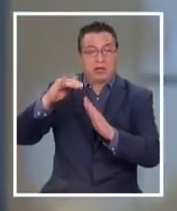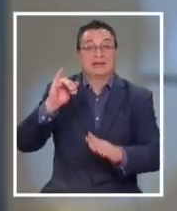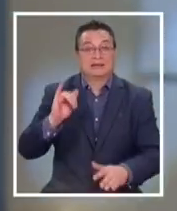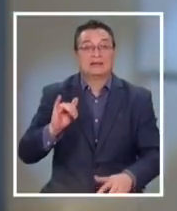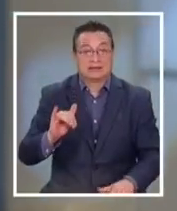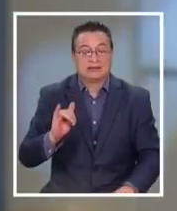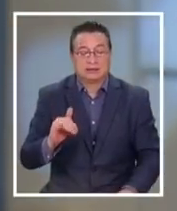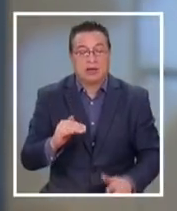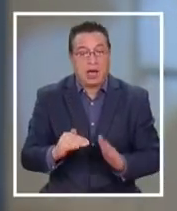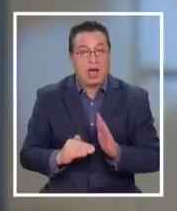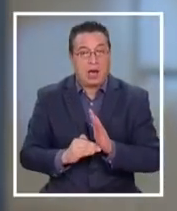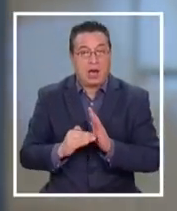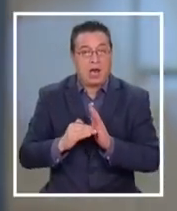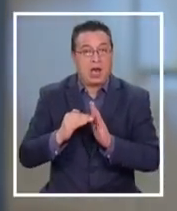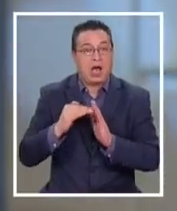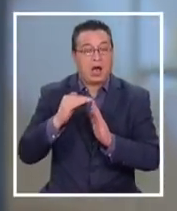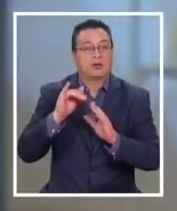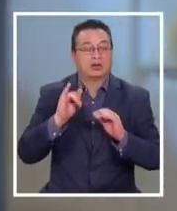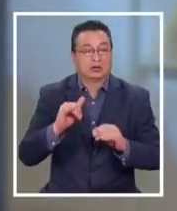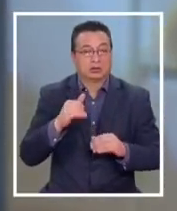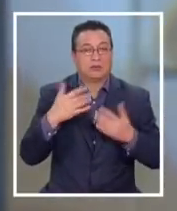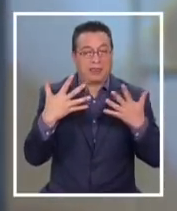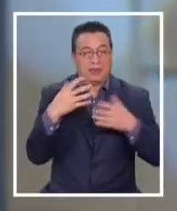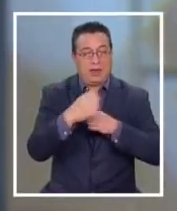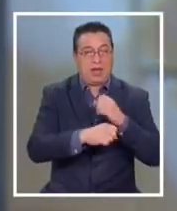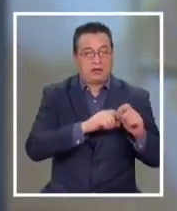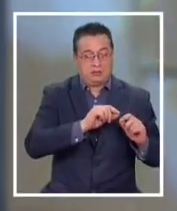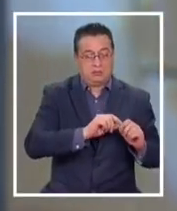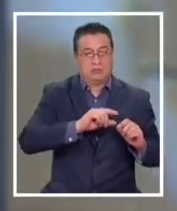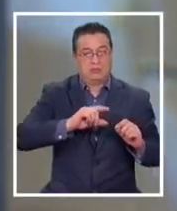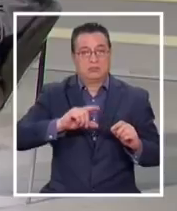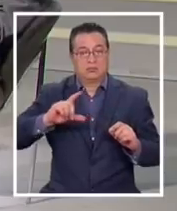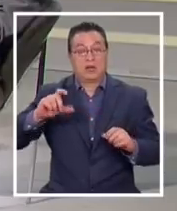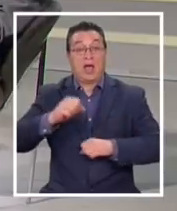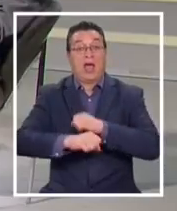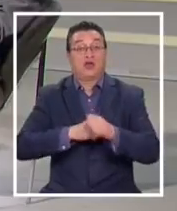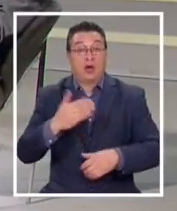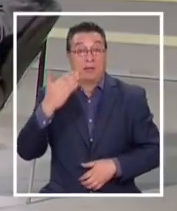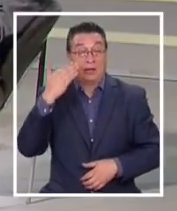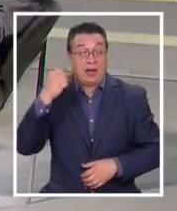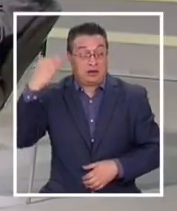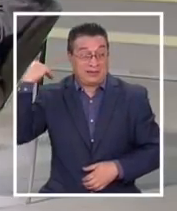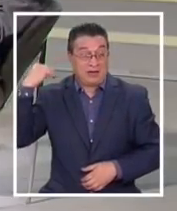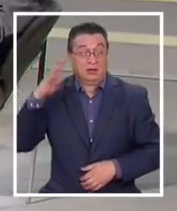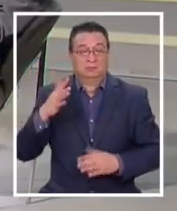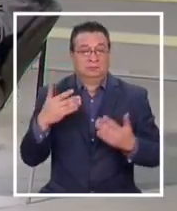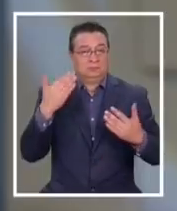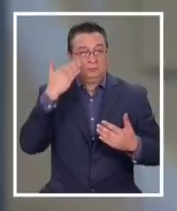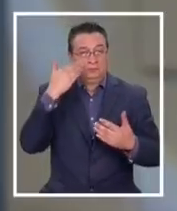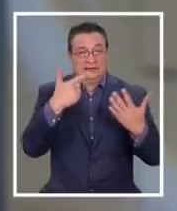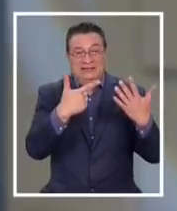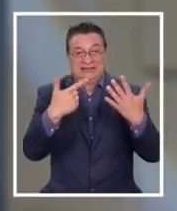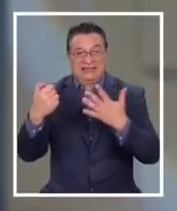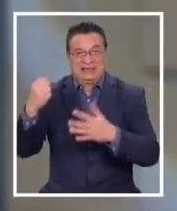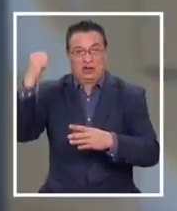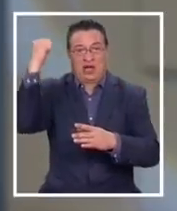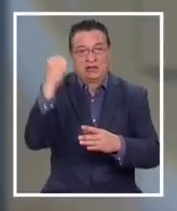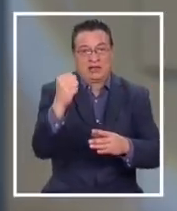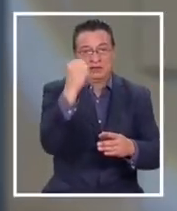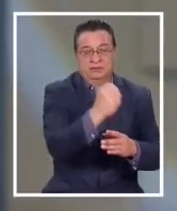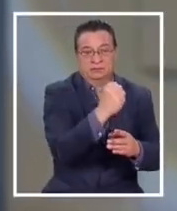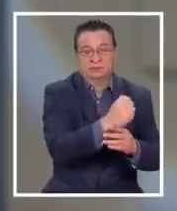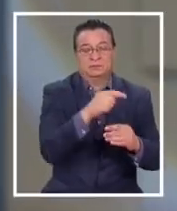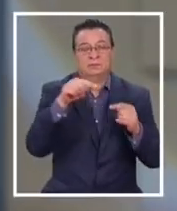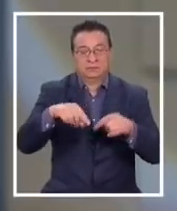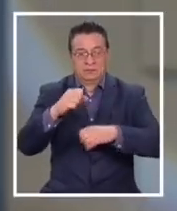vienen aumentando progresivamente en los últimos 10 años. El año pasado tuvimos casi 700 homicidios. Uh-huh.